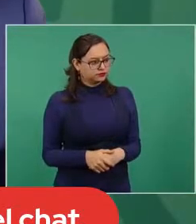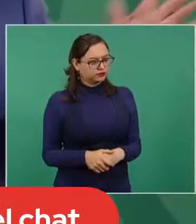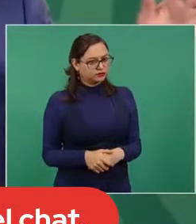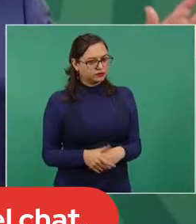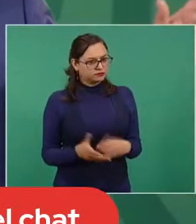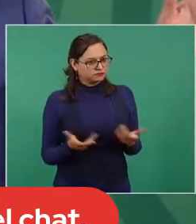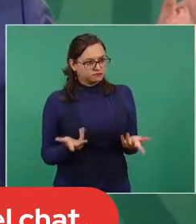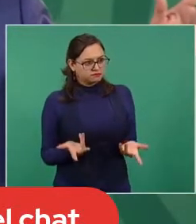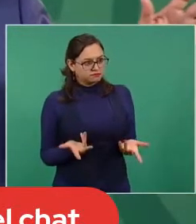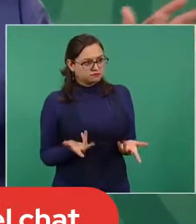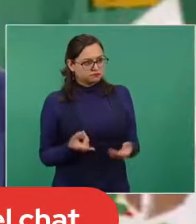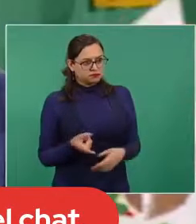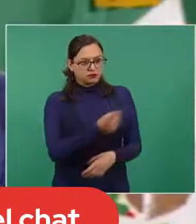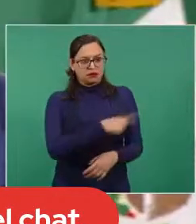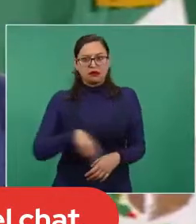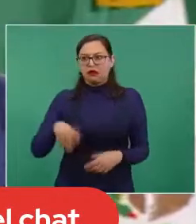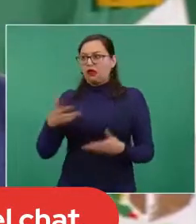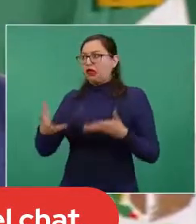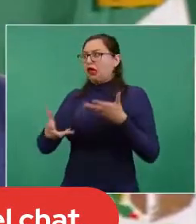Ya, los cayó.